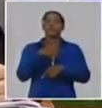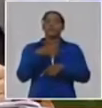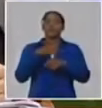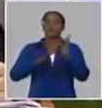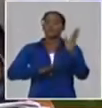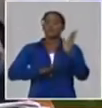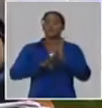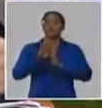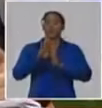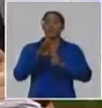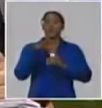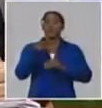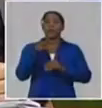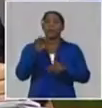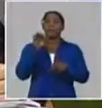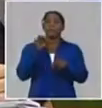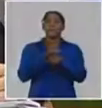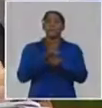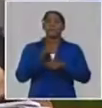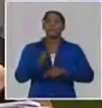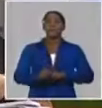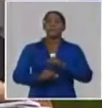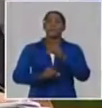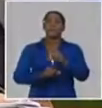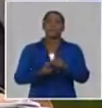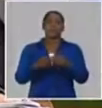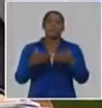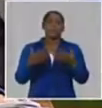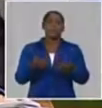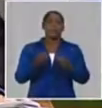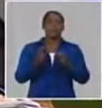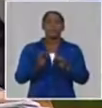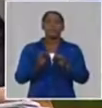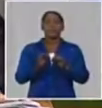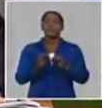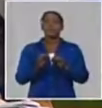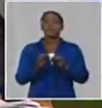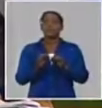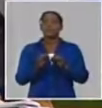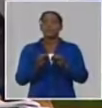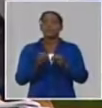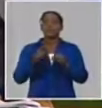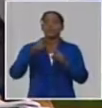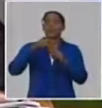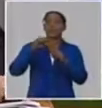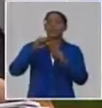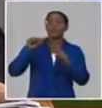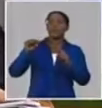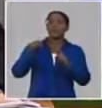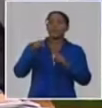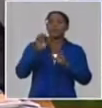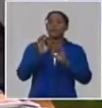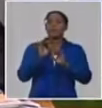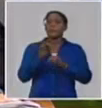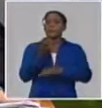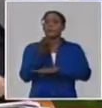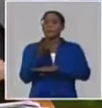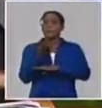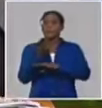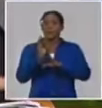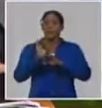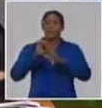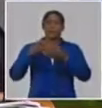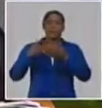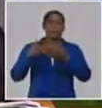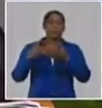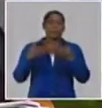definitivo, pero es el arrancar en un asunto que ha sido de los más solicitados por las formas de gestión no estatal, y es el